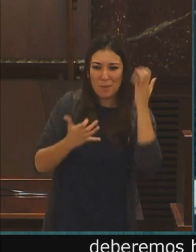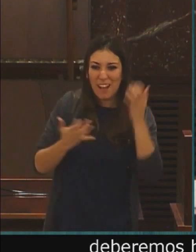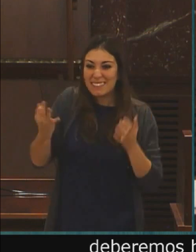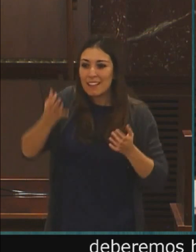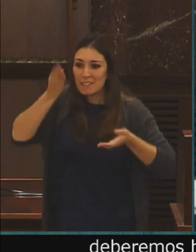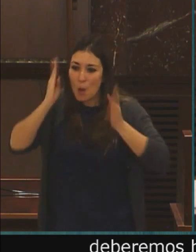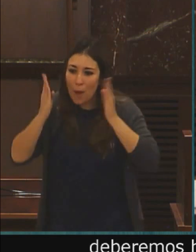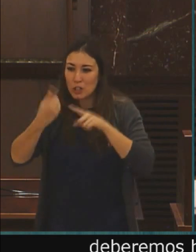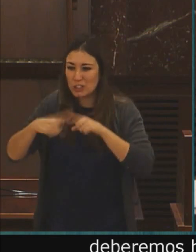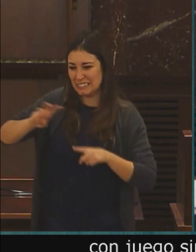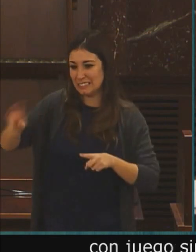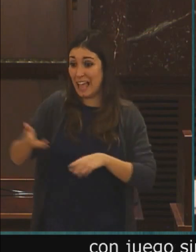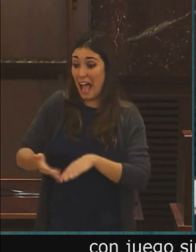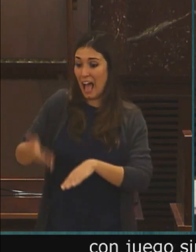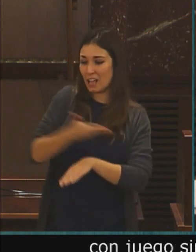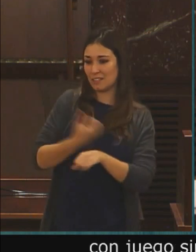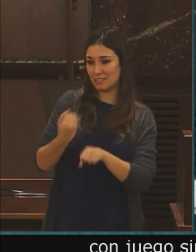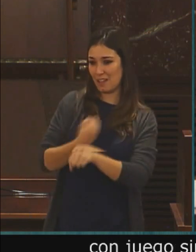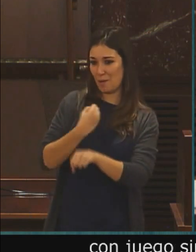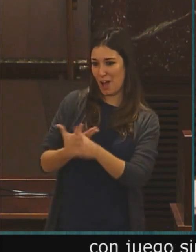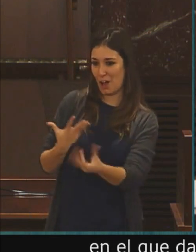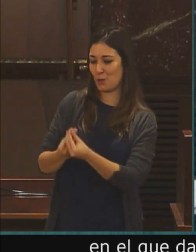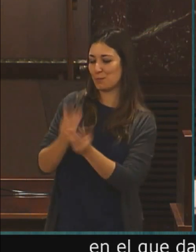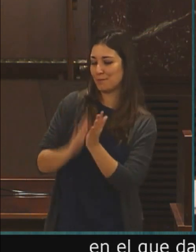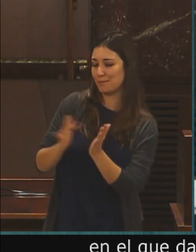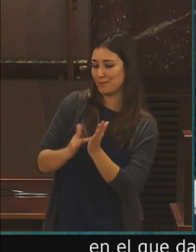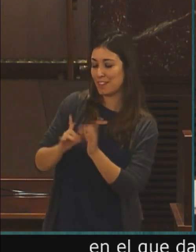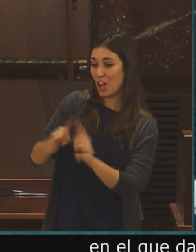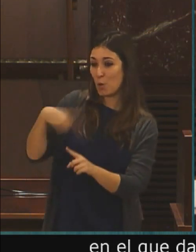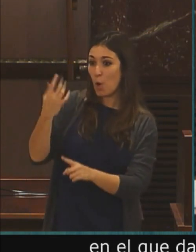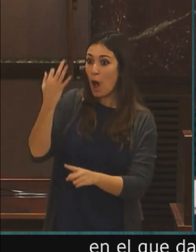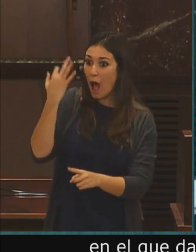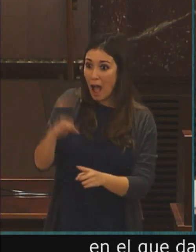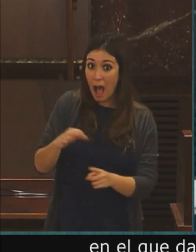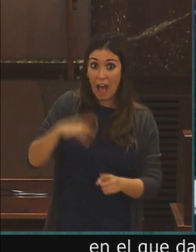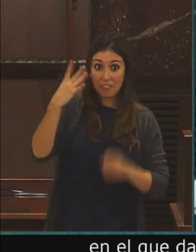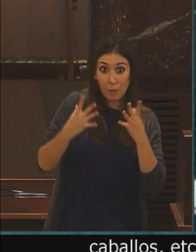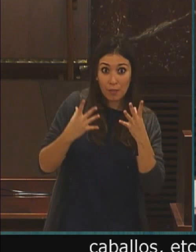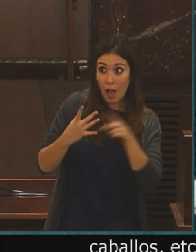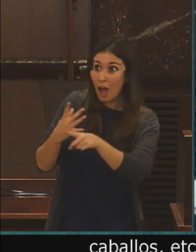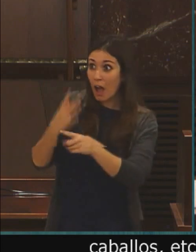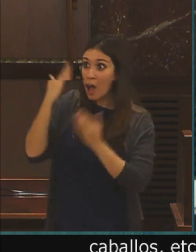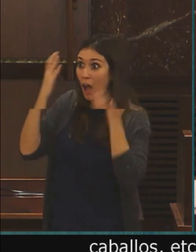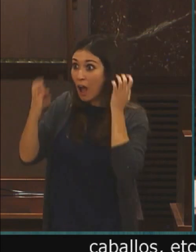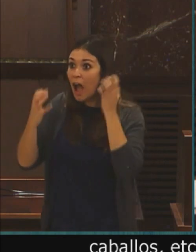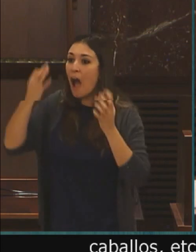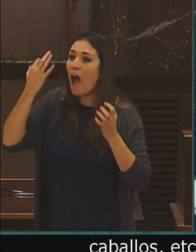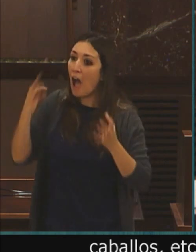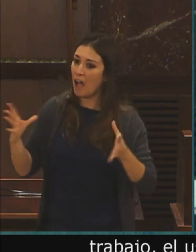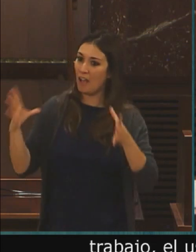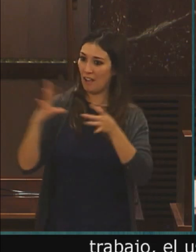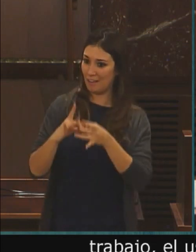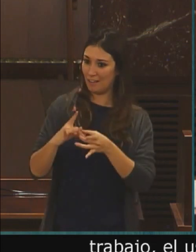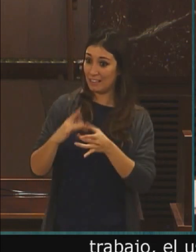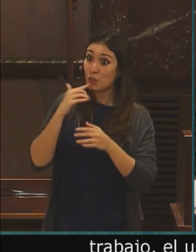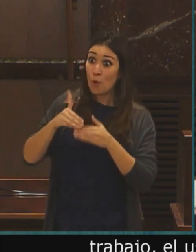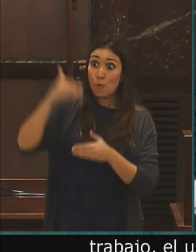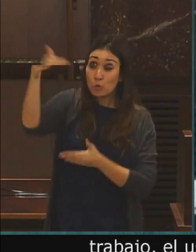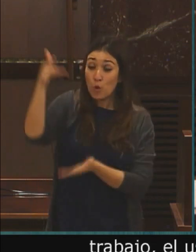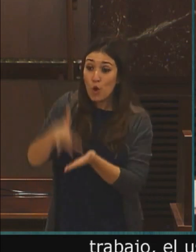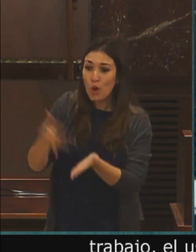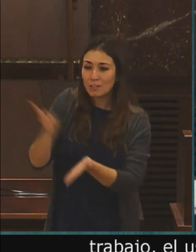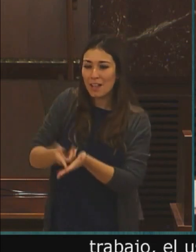Una vez hecho ese trabajo previo, el usuario necesitará un referente para que asocie el objeto a la actividad, por si la repetimos en un futuro.